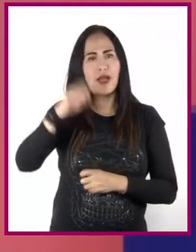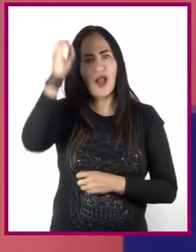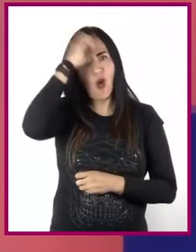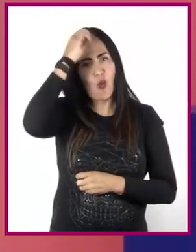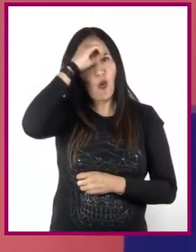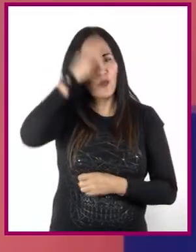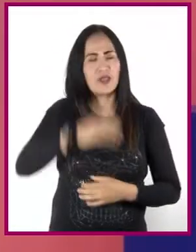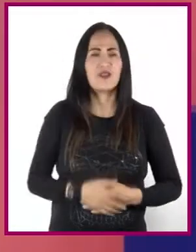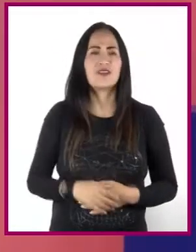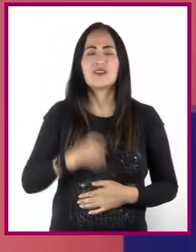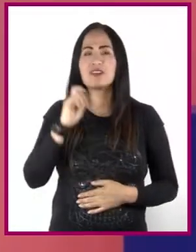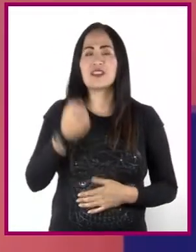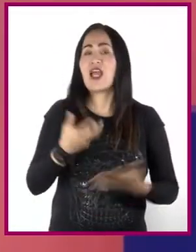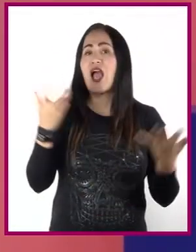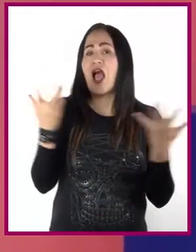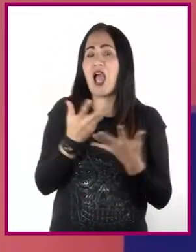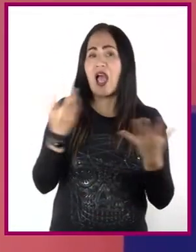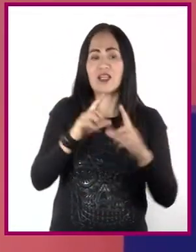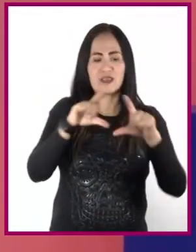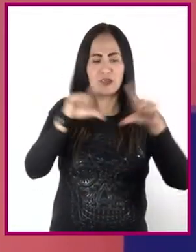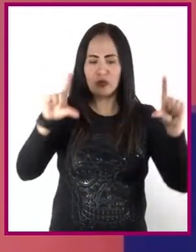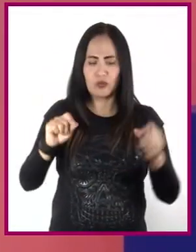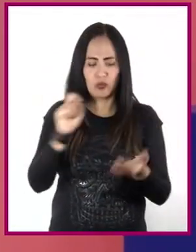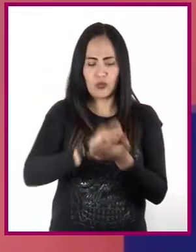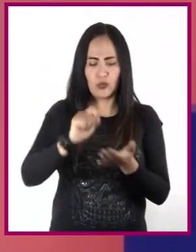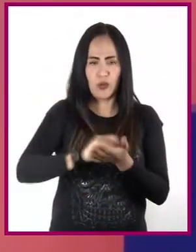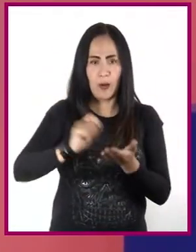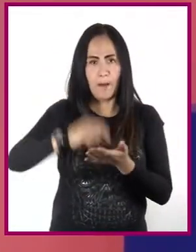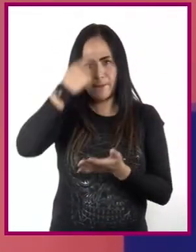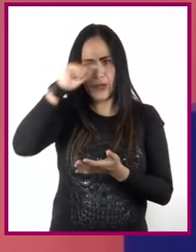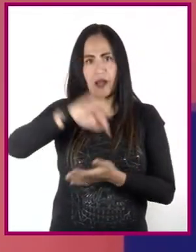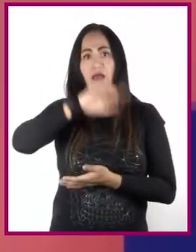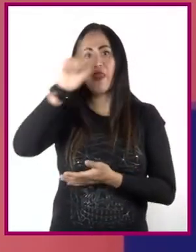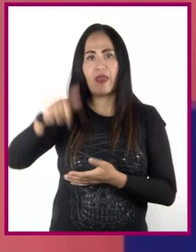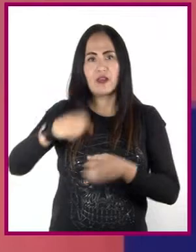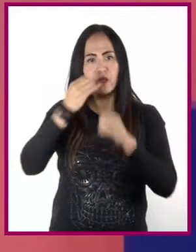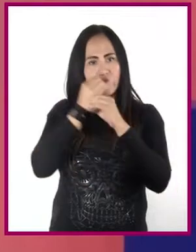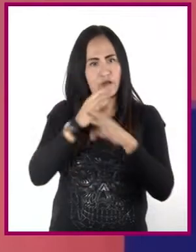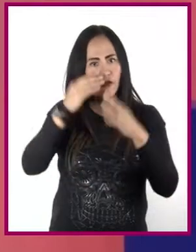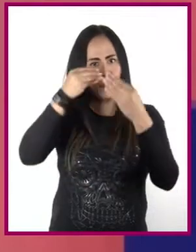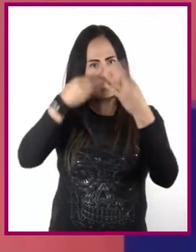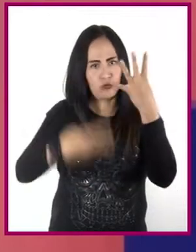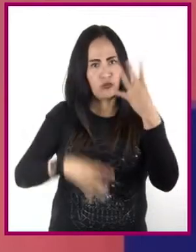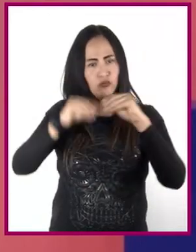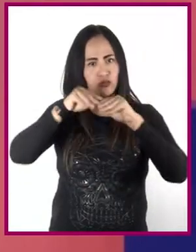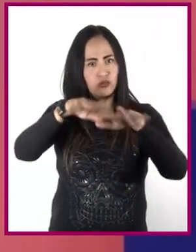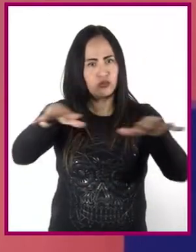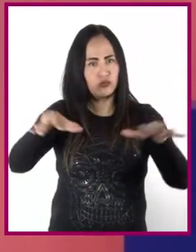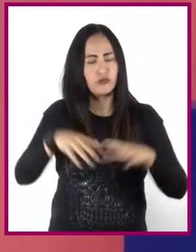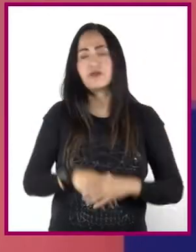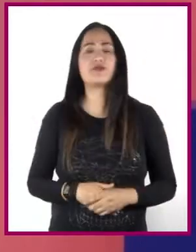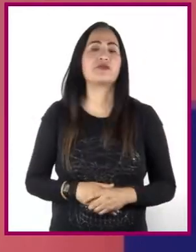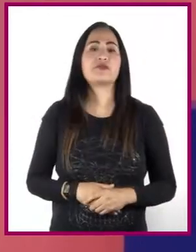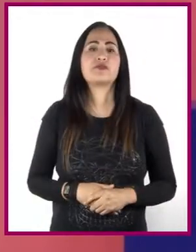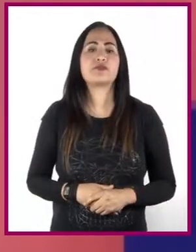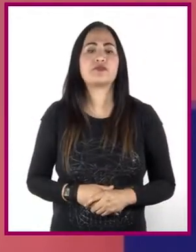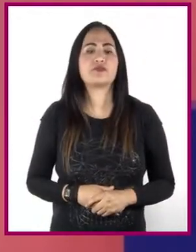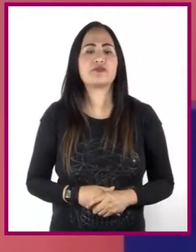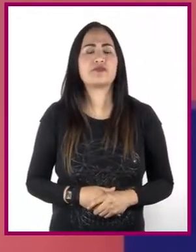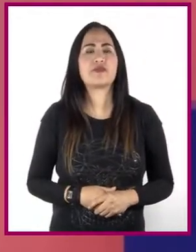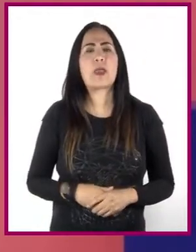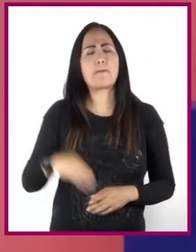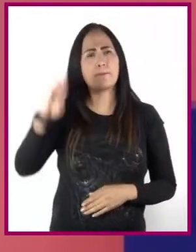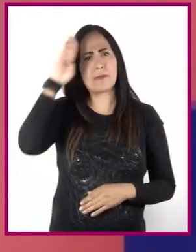me refiero a elaborar distintos textos para difundir información. Es decir, en particular, analizaremos